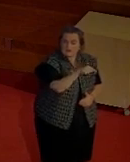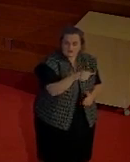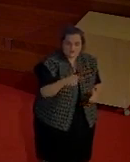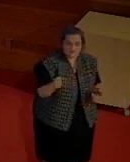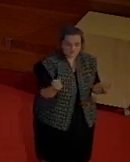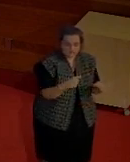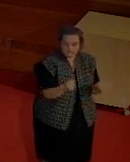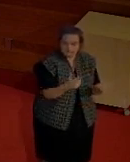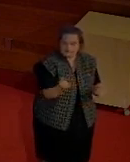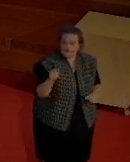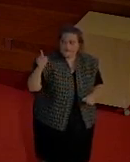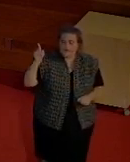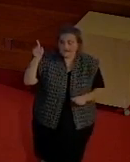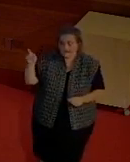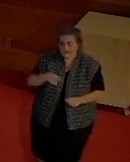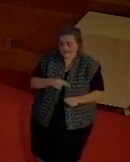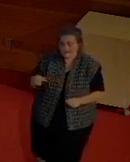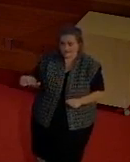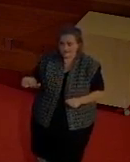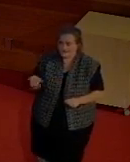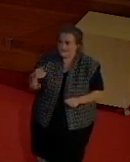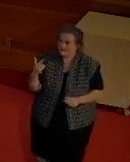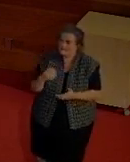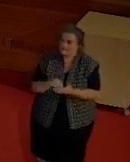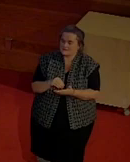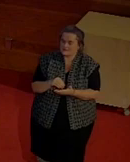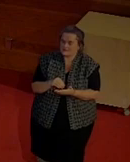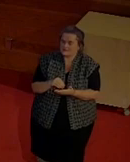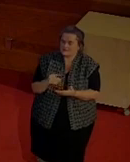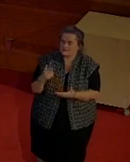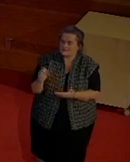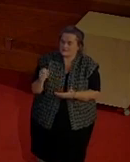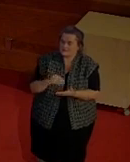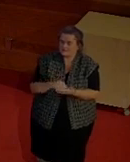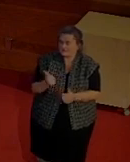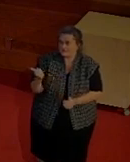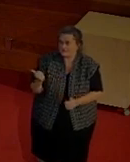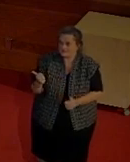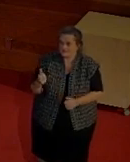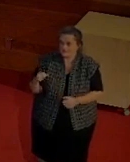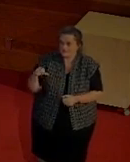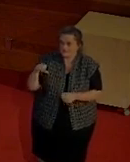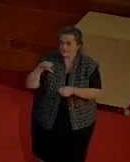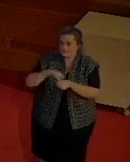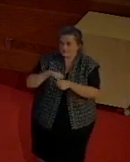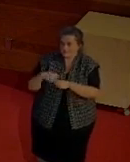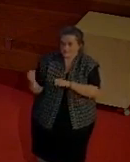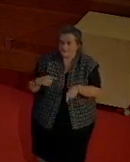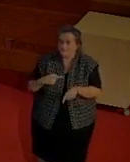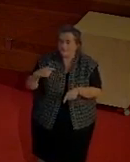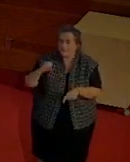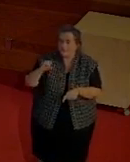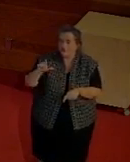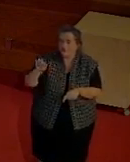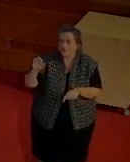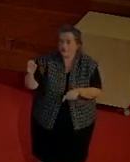es 20 veces más porque claro todo el petróleo que viene desde el golfo eh Para llegar a